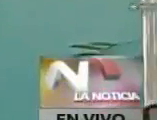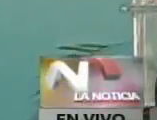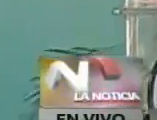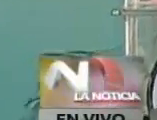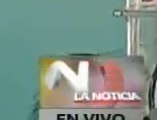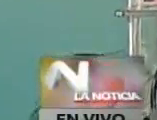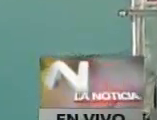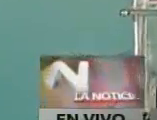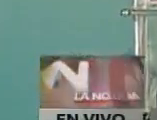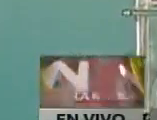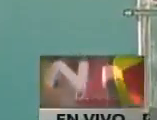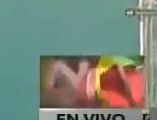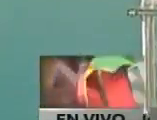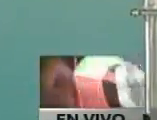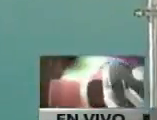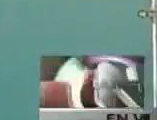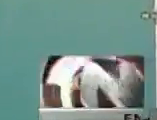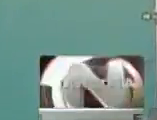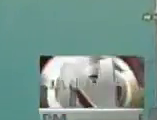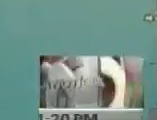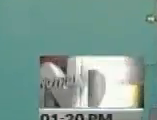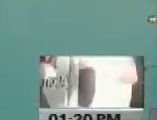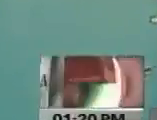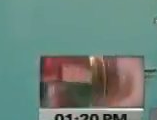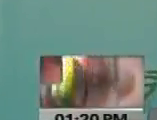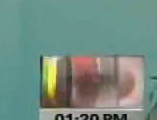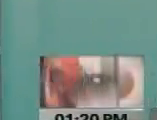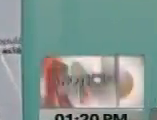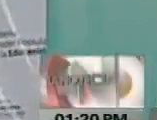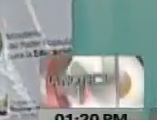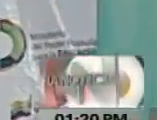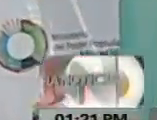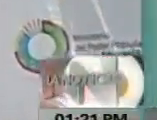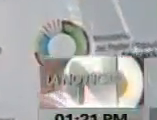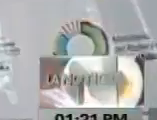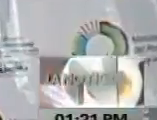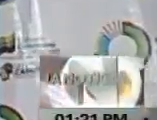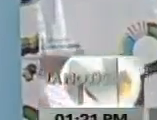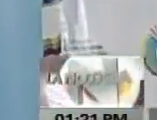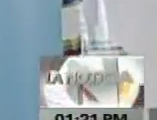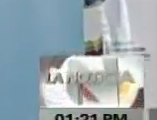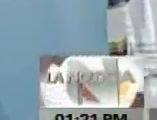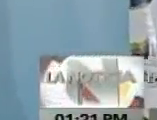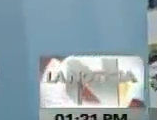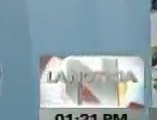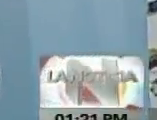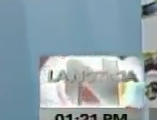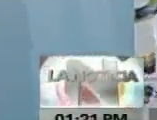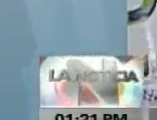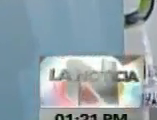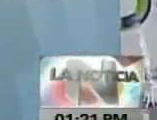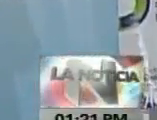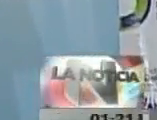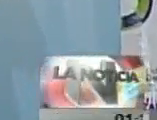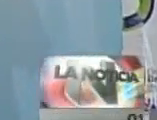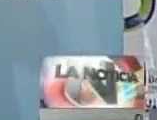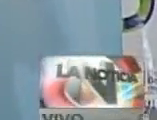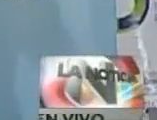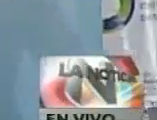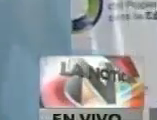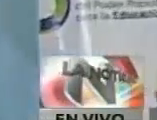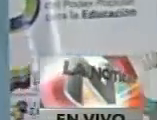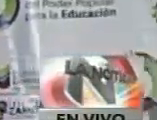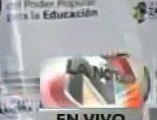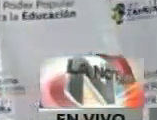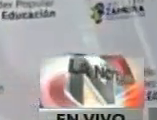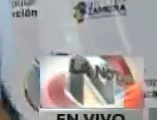palabra sustanciadas con pasión. Creo en la búsqueda constante del mejor porvenir,